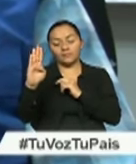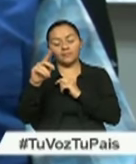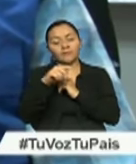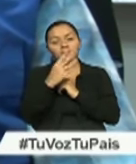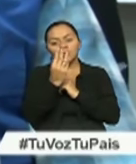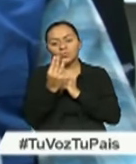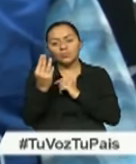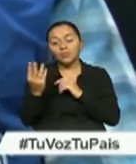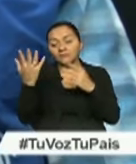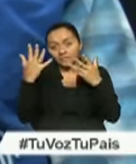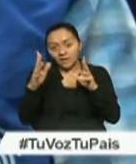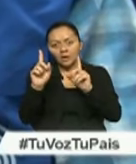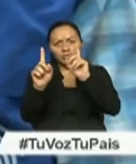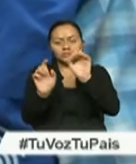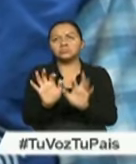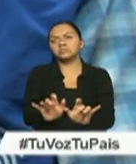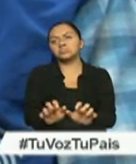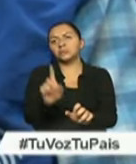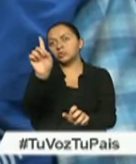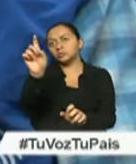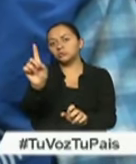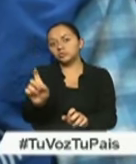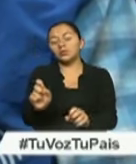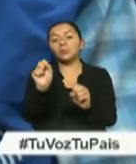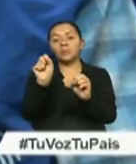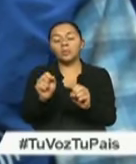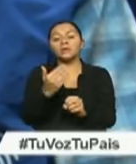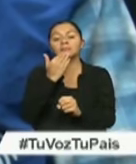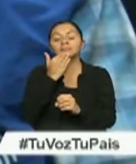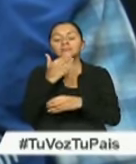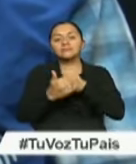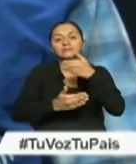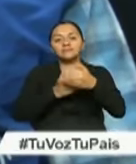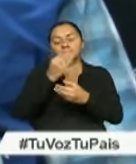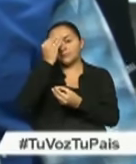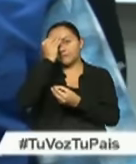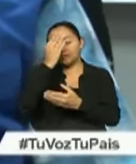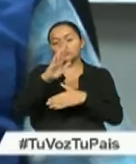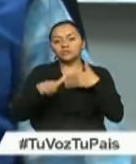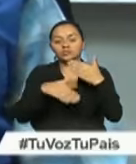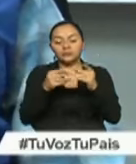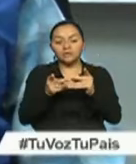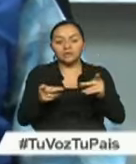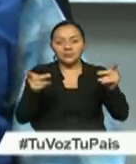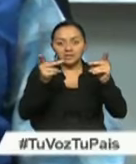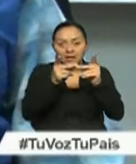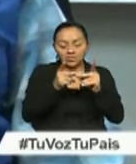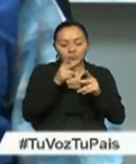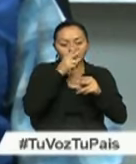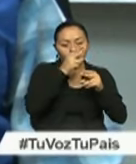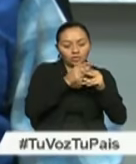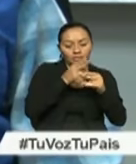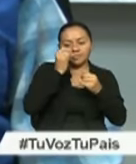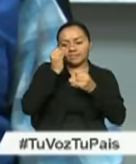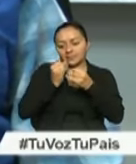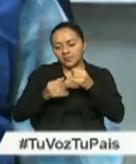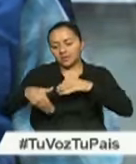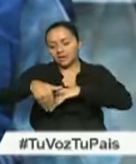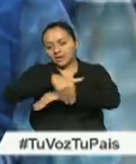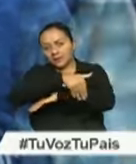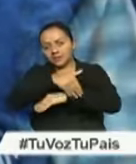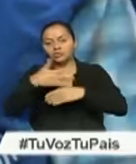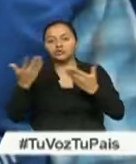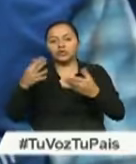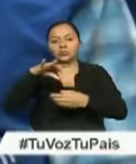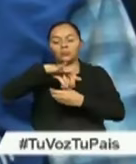han empezado ya a hacer estas consultas y ahí van a poder encontrar toda su información, sus datos personales y por supuesto su dirección